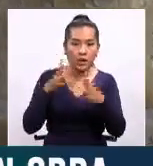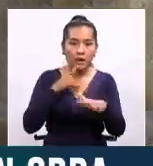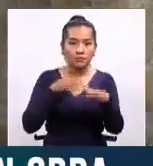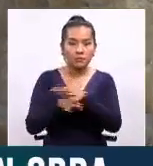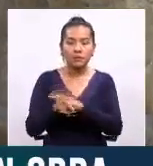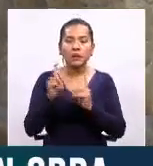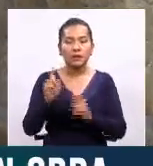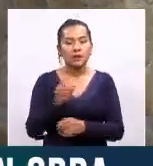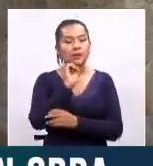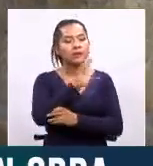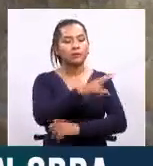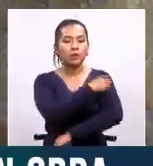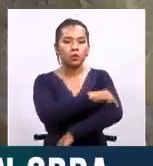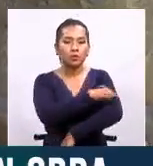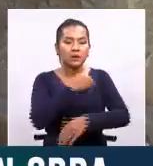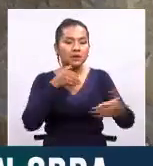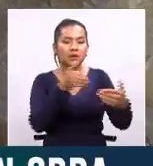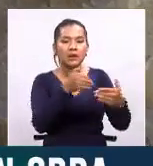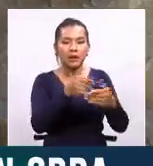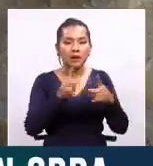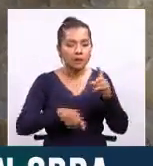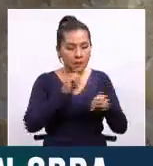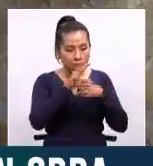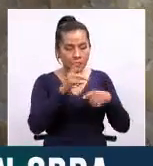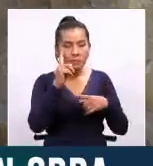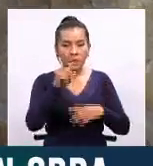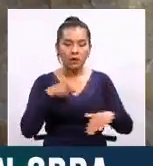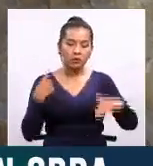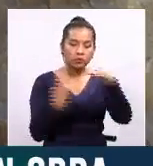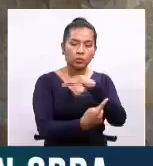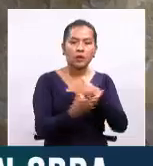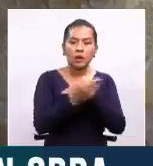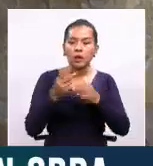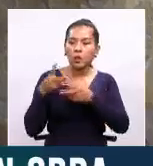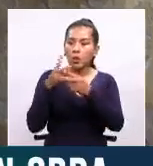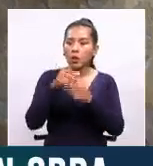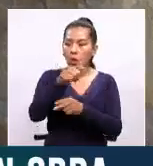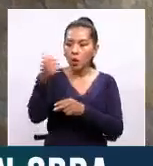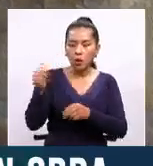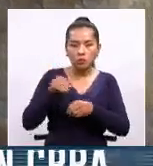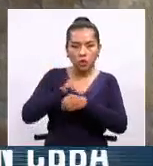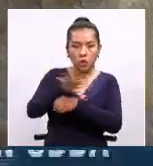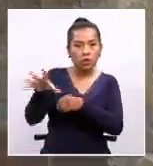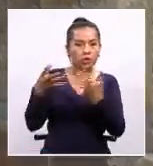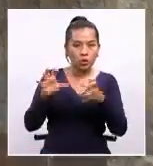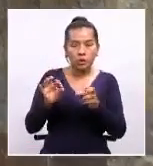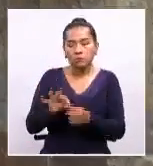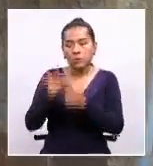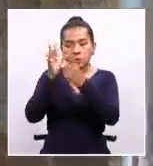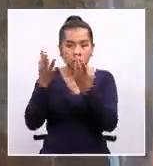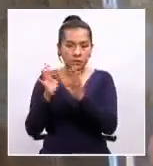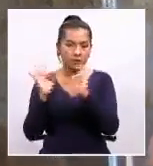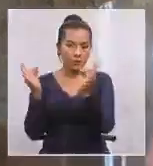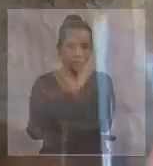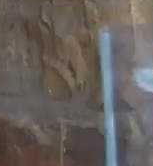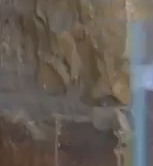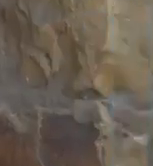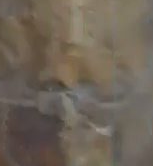un centro de salud para tomar las medidas necesarias y aislarse y cuidar al resto de la población y a su entorno familiar principalmente.